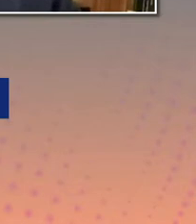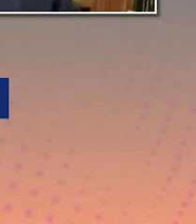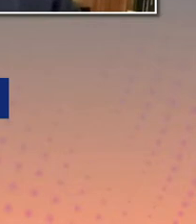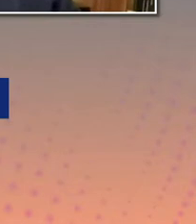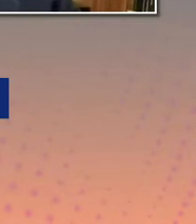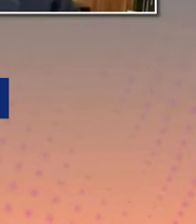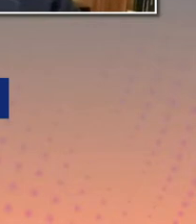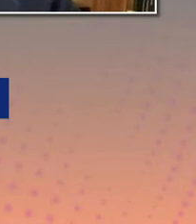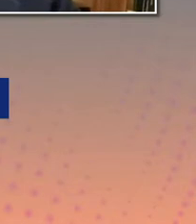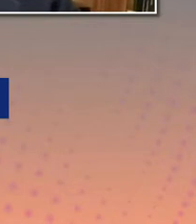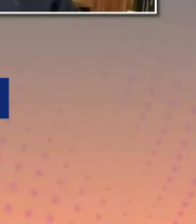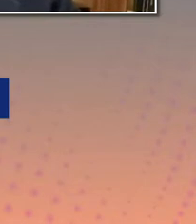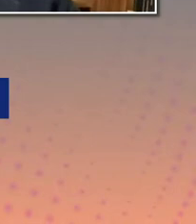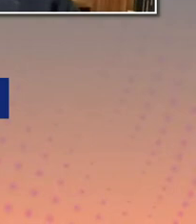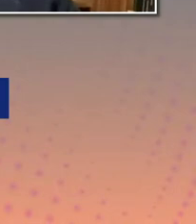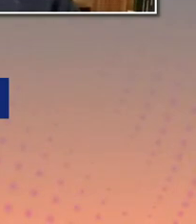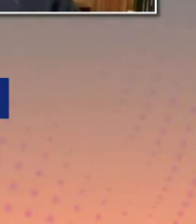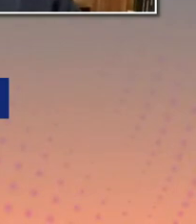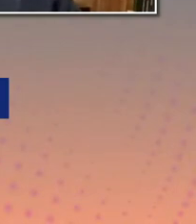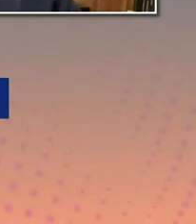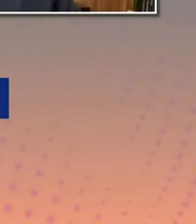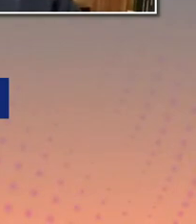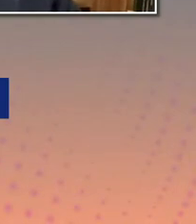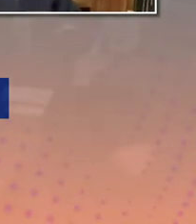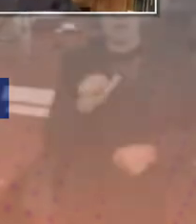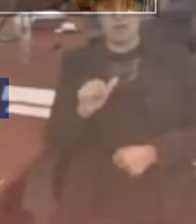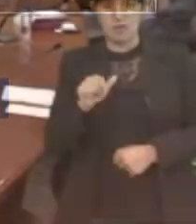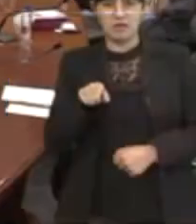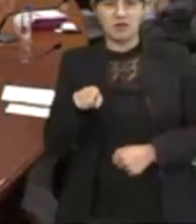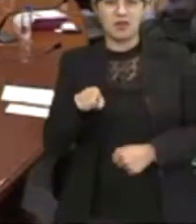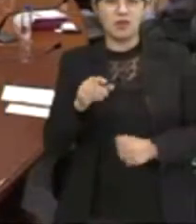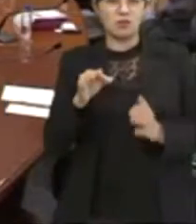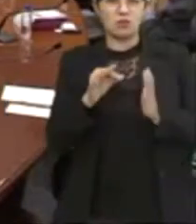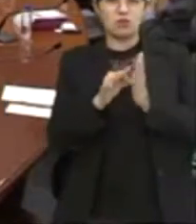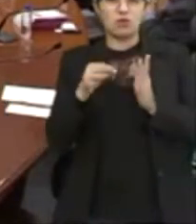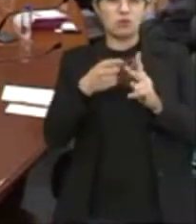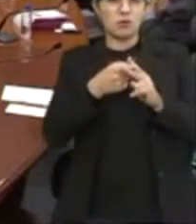esto ante la designación del área por decreto